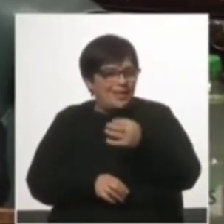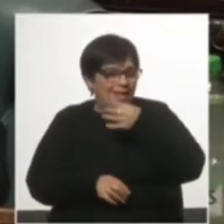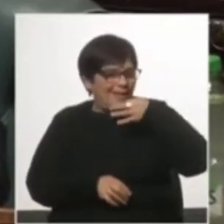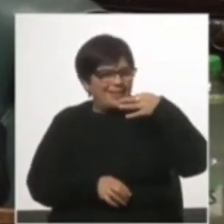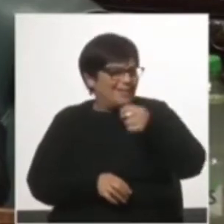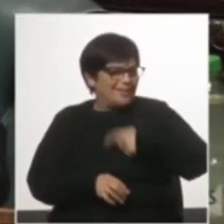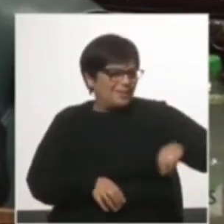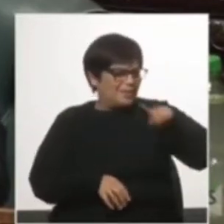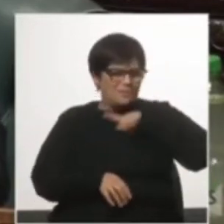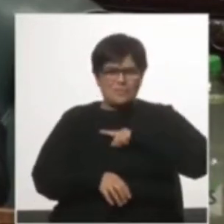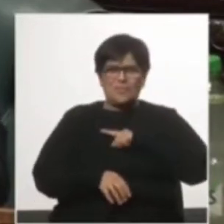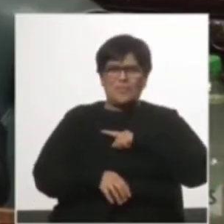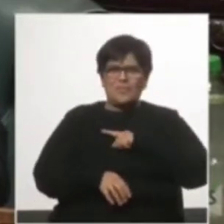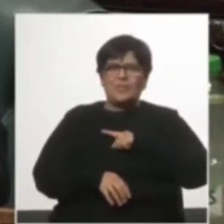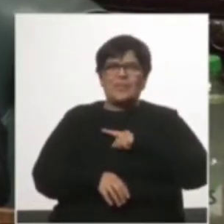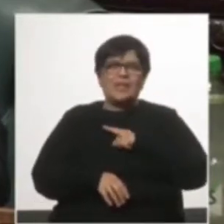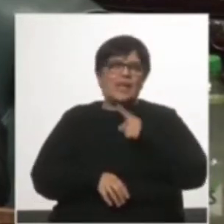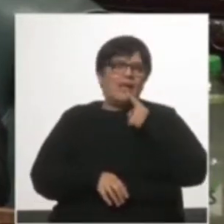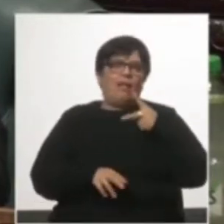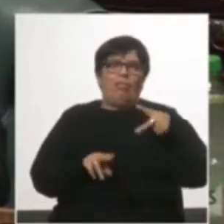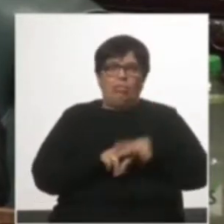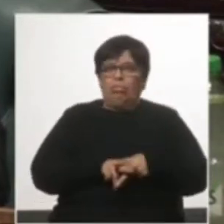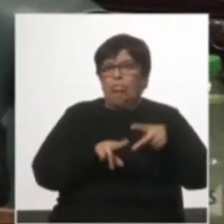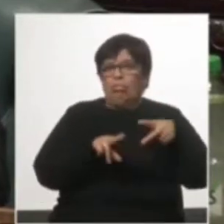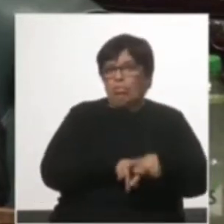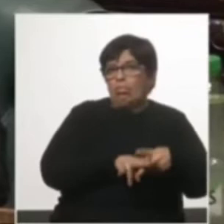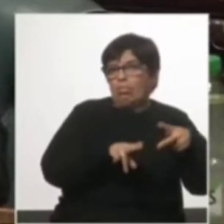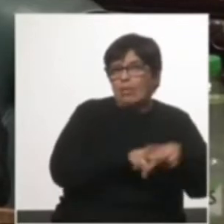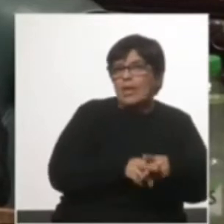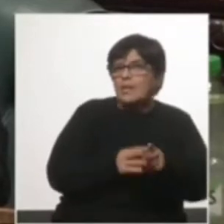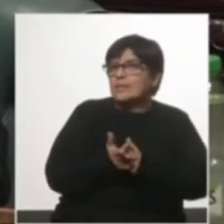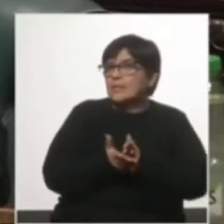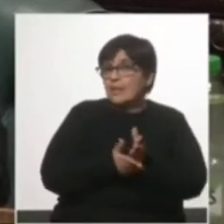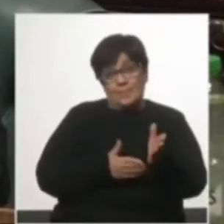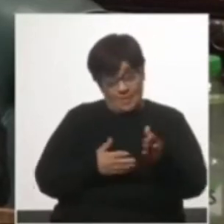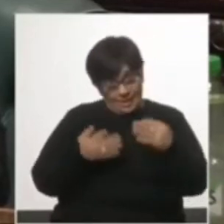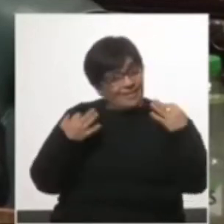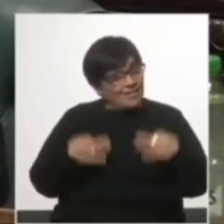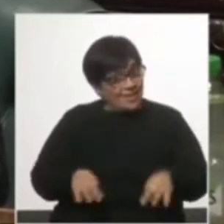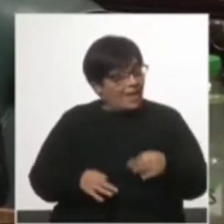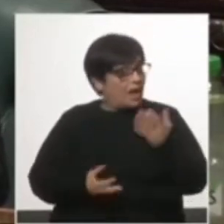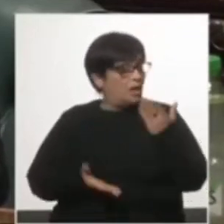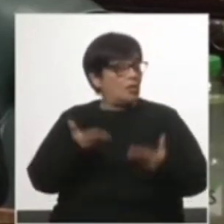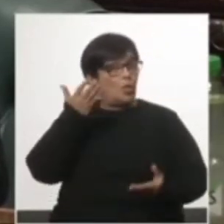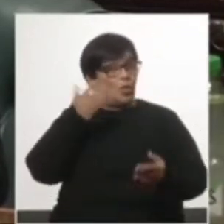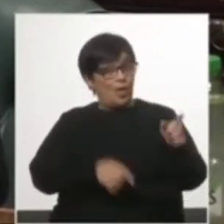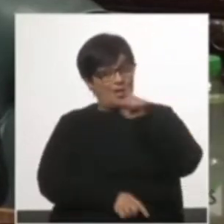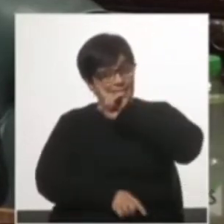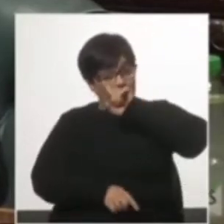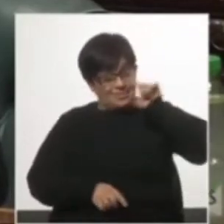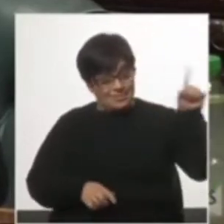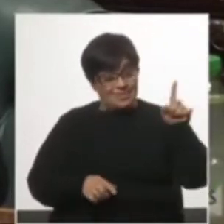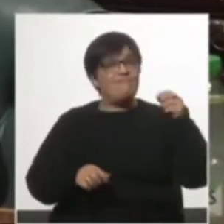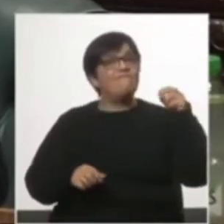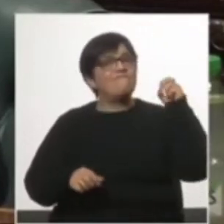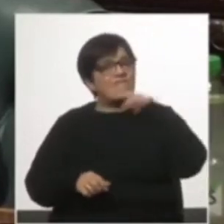hemos puesto piedras en el camino durante todo este tiempo es muy injusto, es